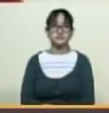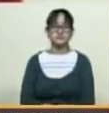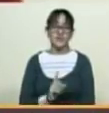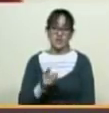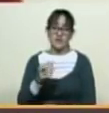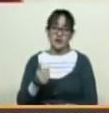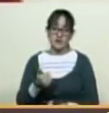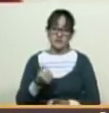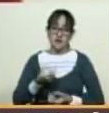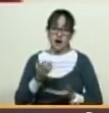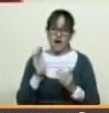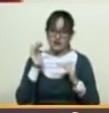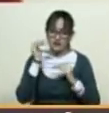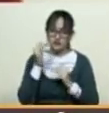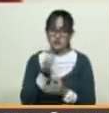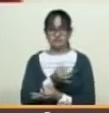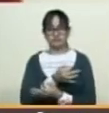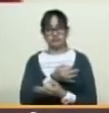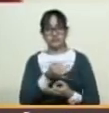merecen una debida